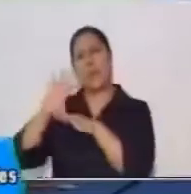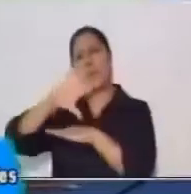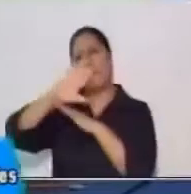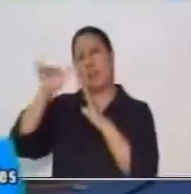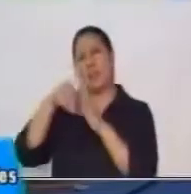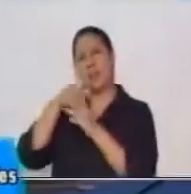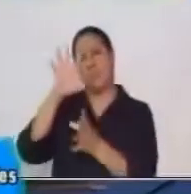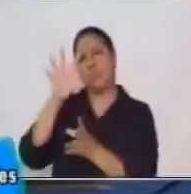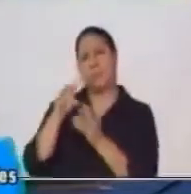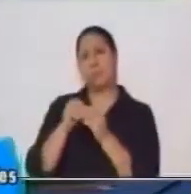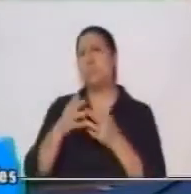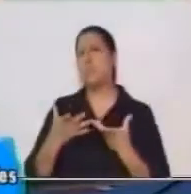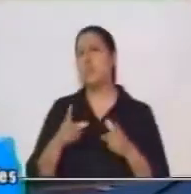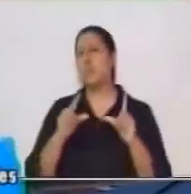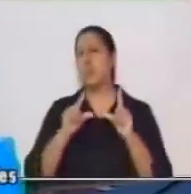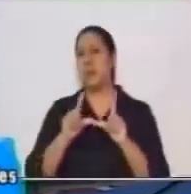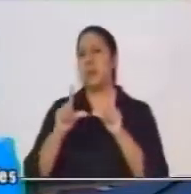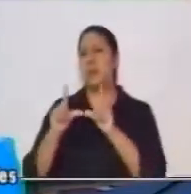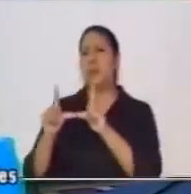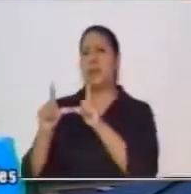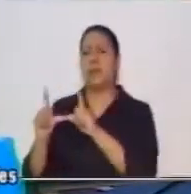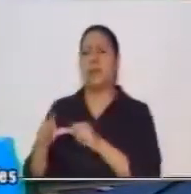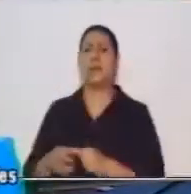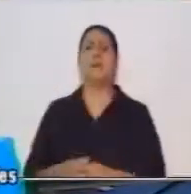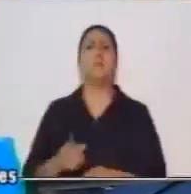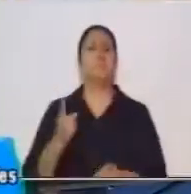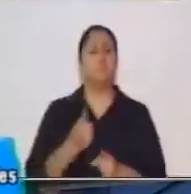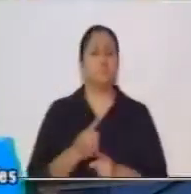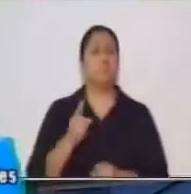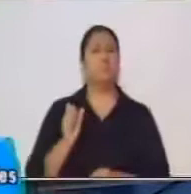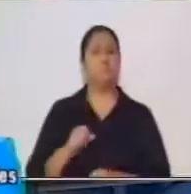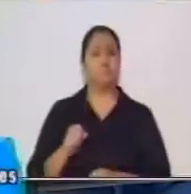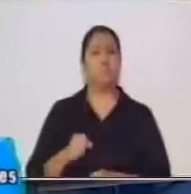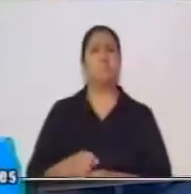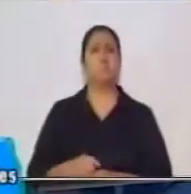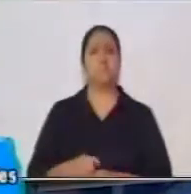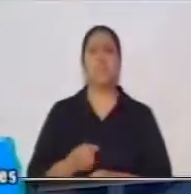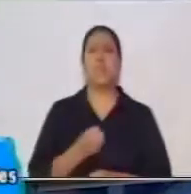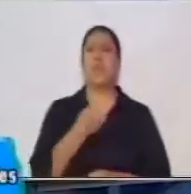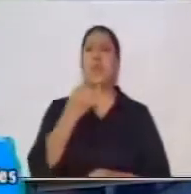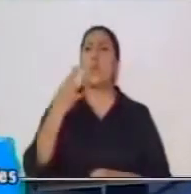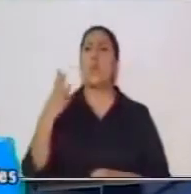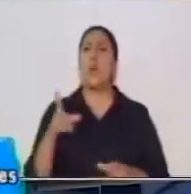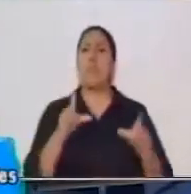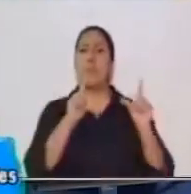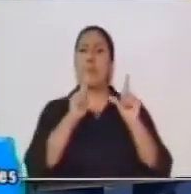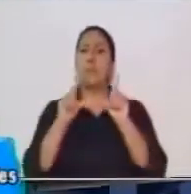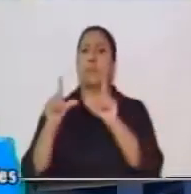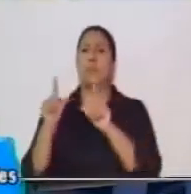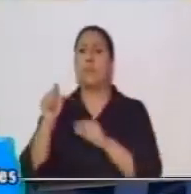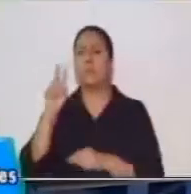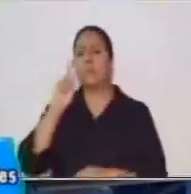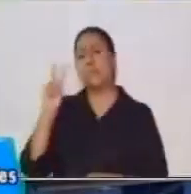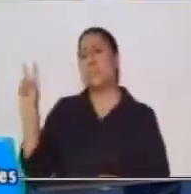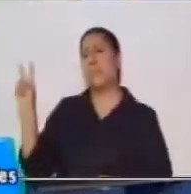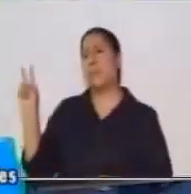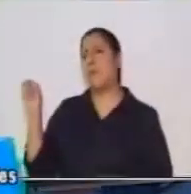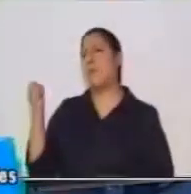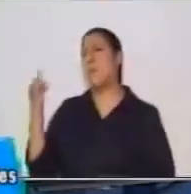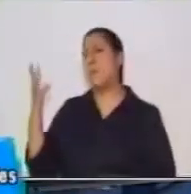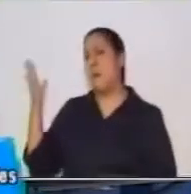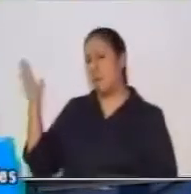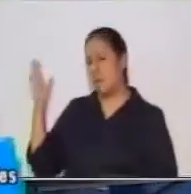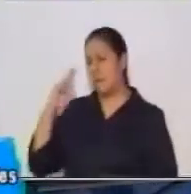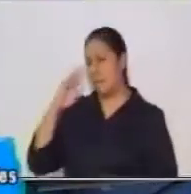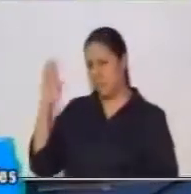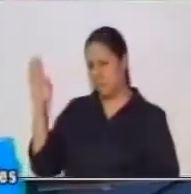¿Son cuadritos? Efectivamente. ¿Cuántos cuadritos tú observas acá? Y nosotros vamos a